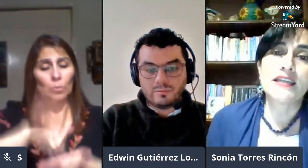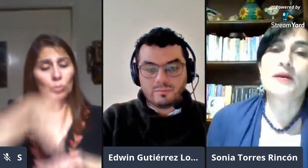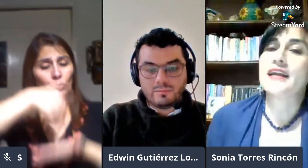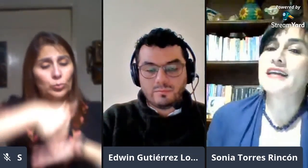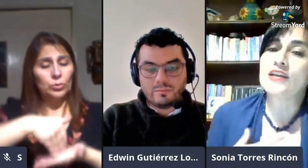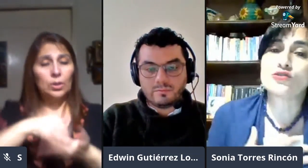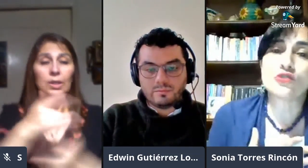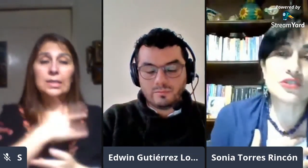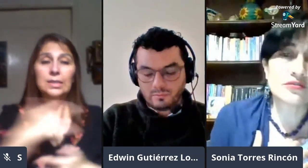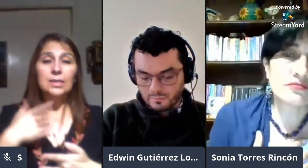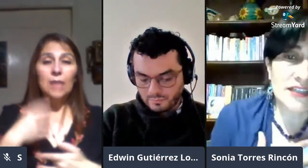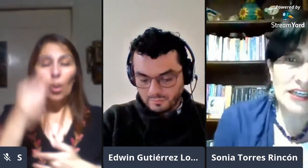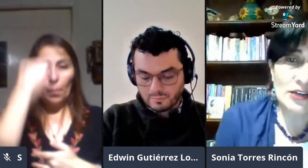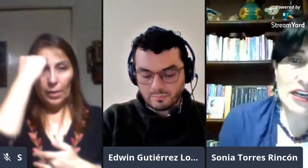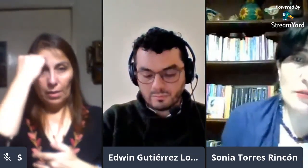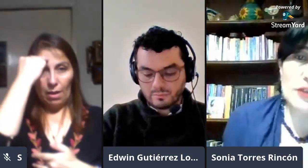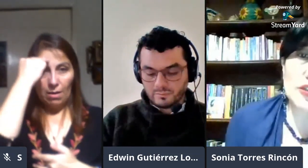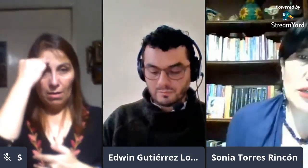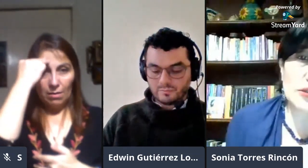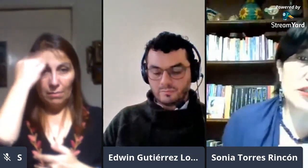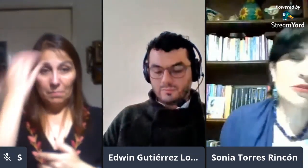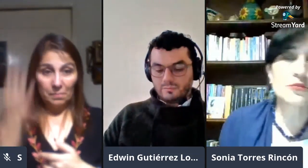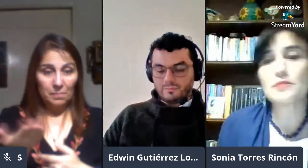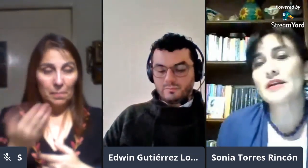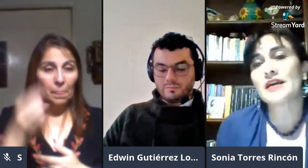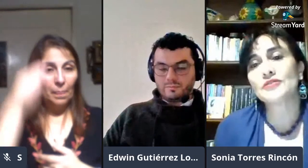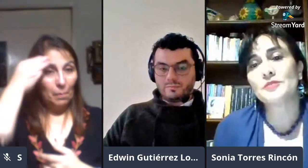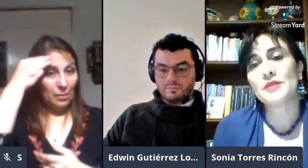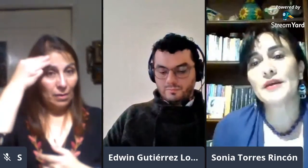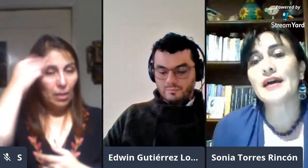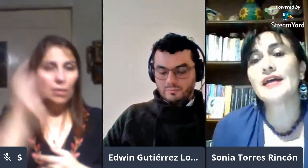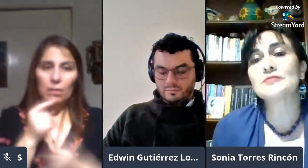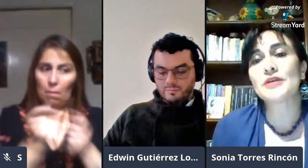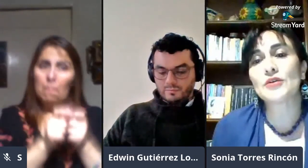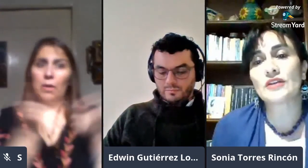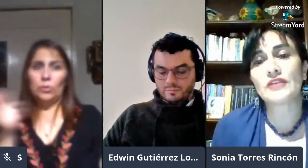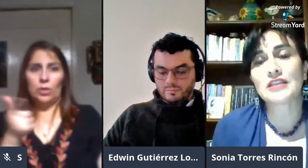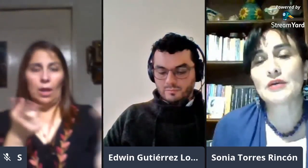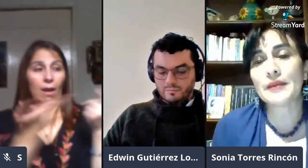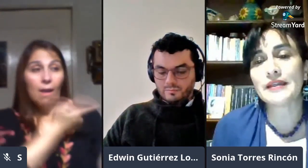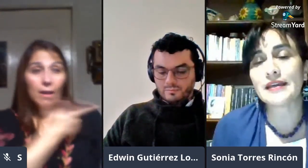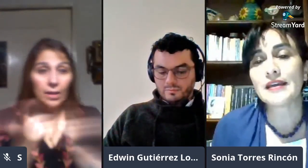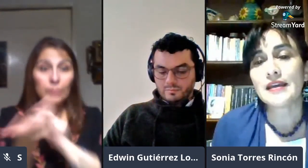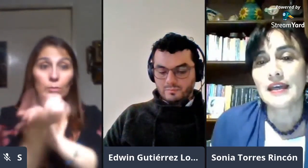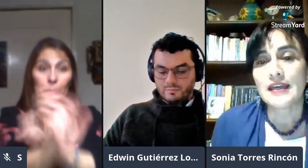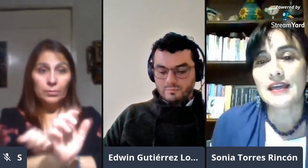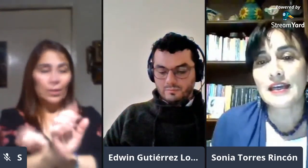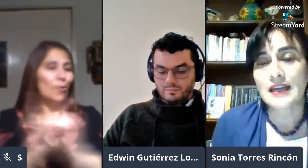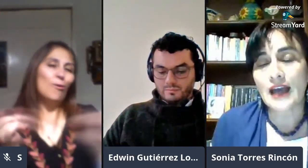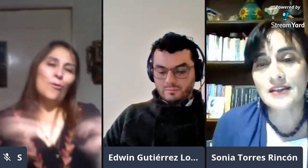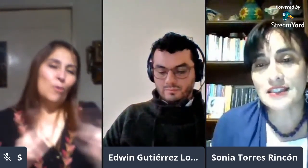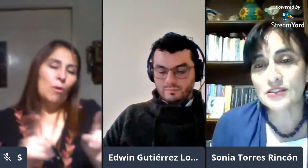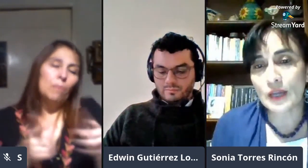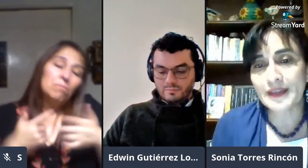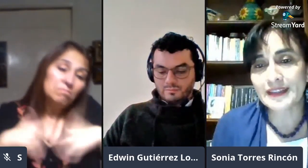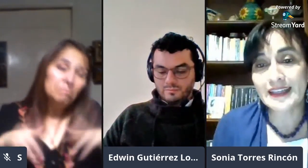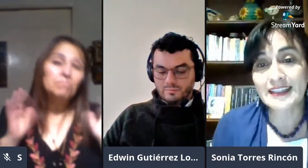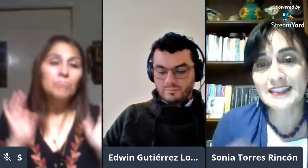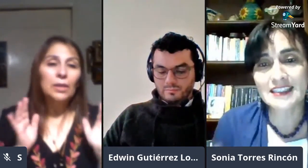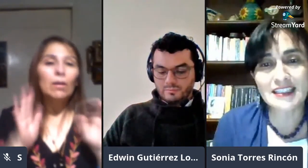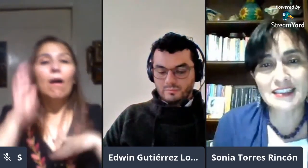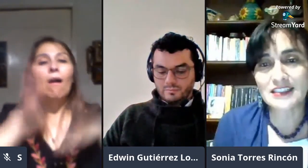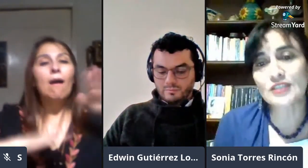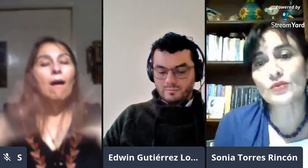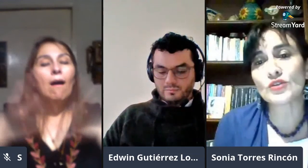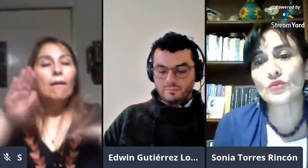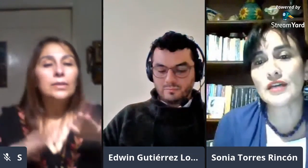mental y para el que nosotros creo que la mayoría no estamos preparados ni preparadas, pero que efectivamente a veces solamente